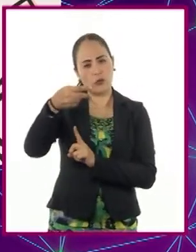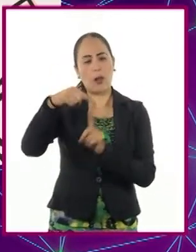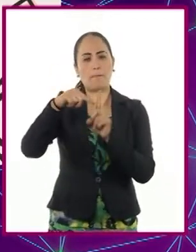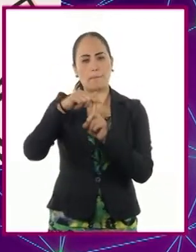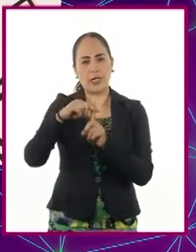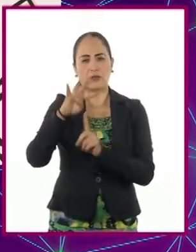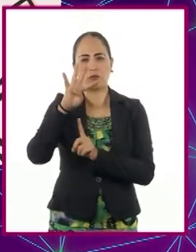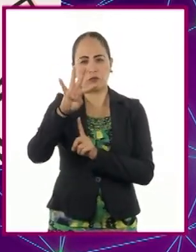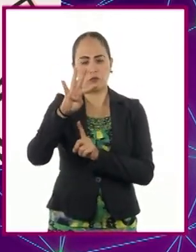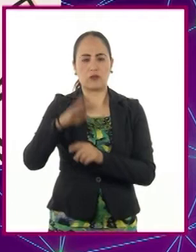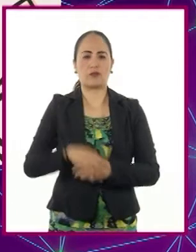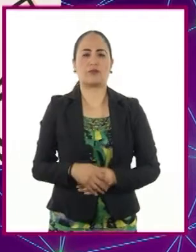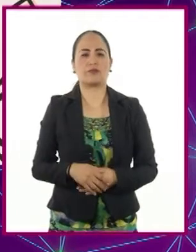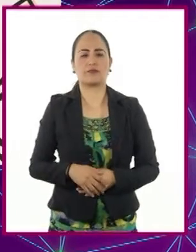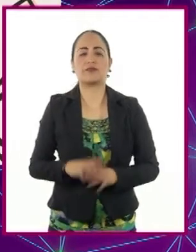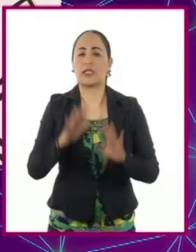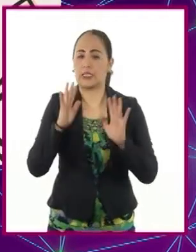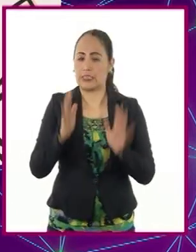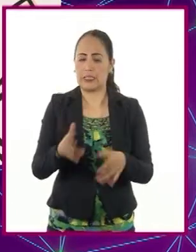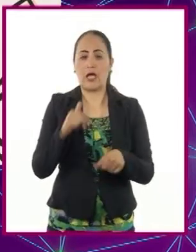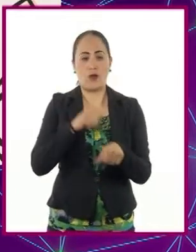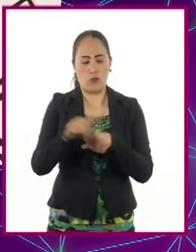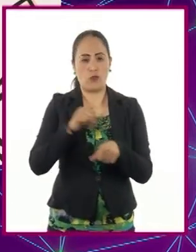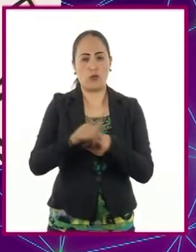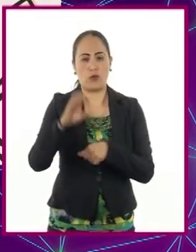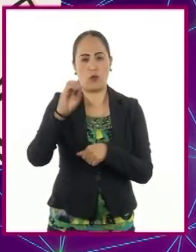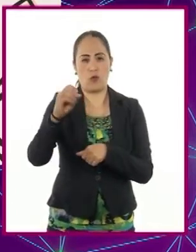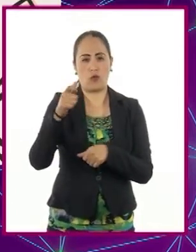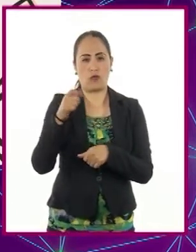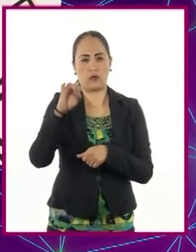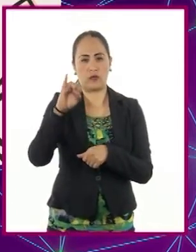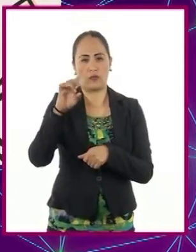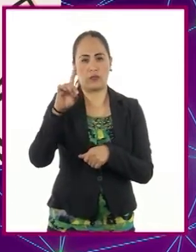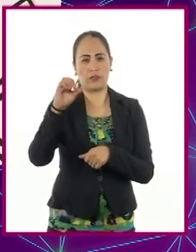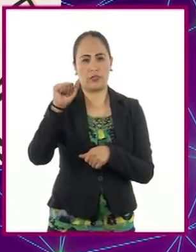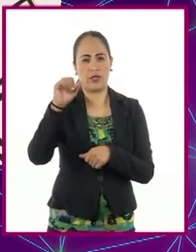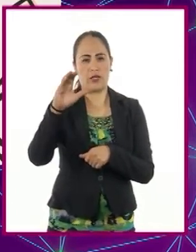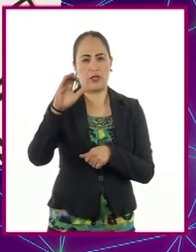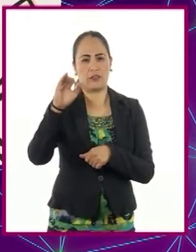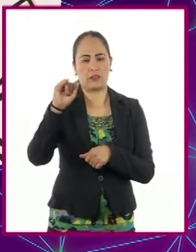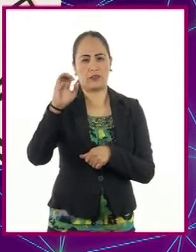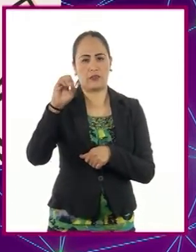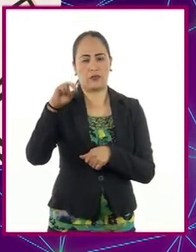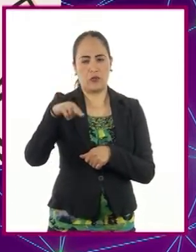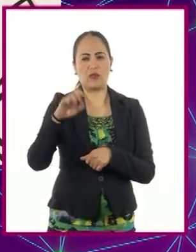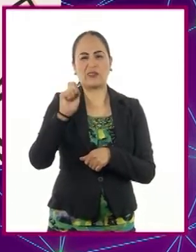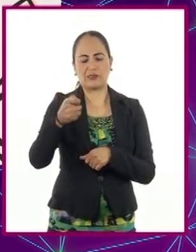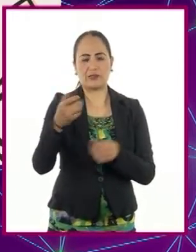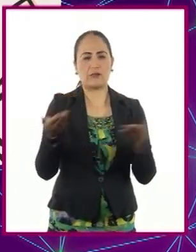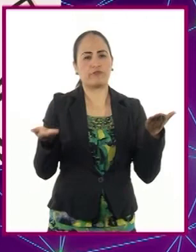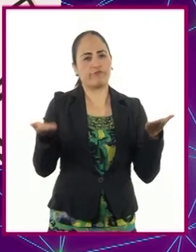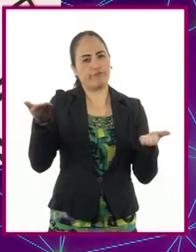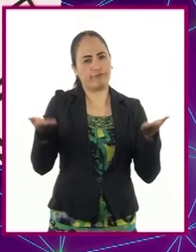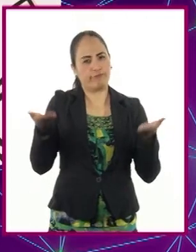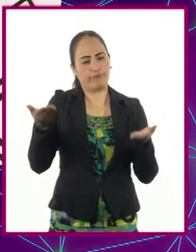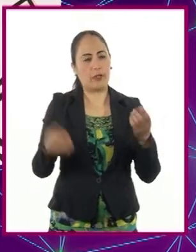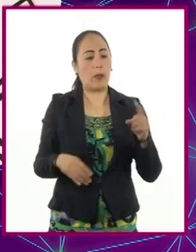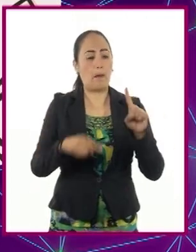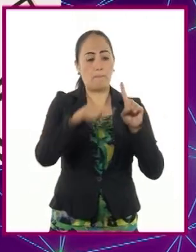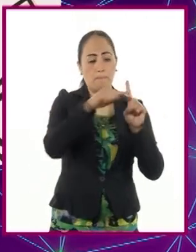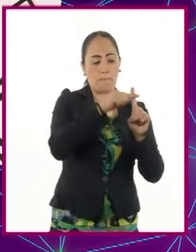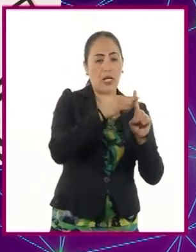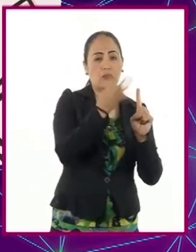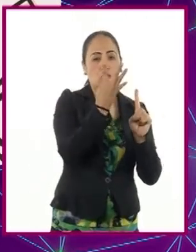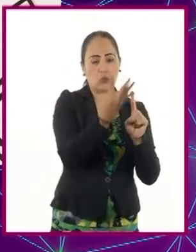+4. Ahora que tenemos los números de oxidación, vamos a comprobar que el compuesto es eléctricamente neutro. +4